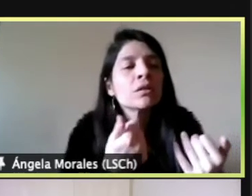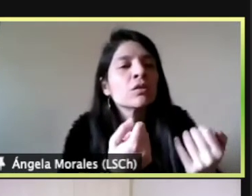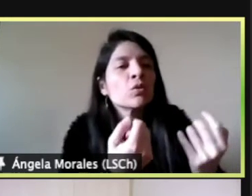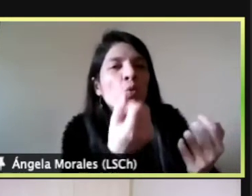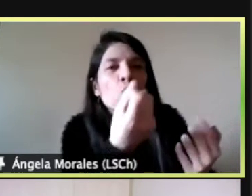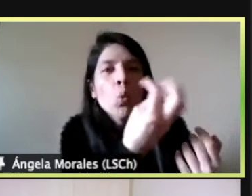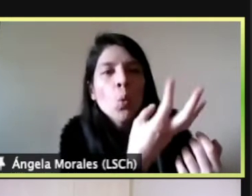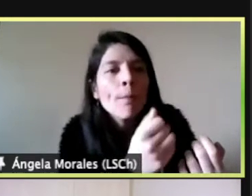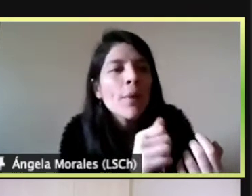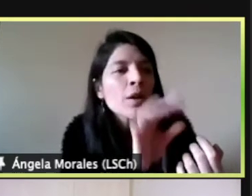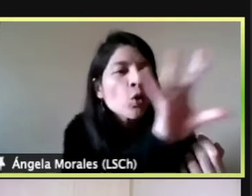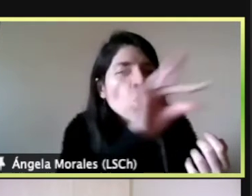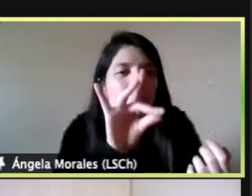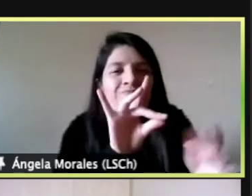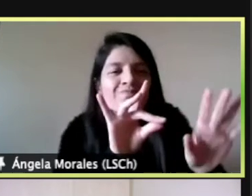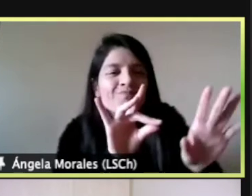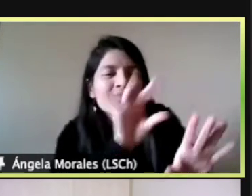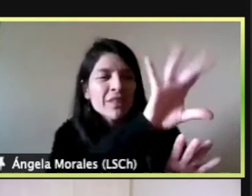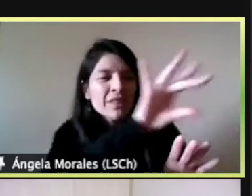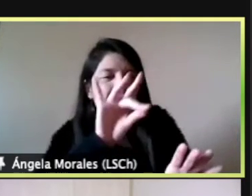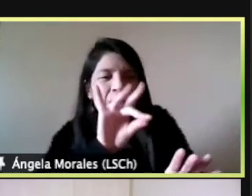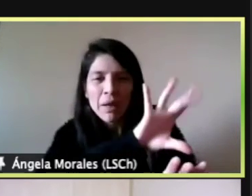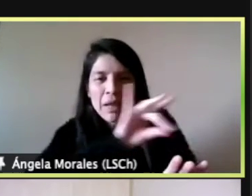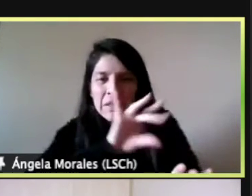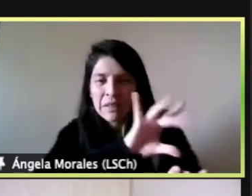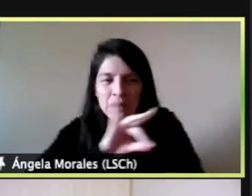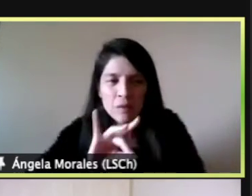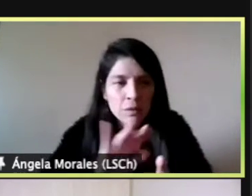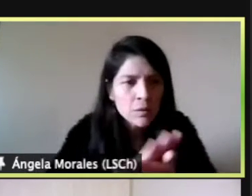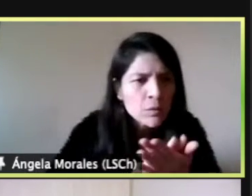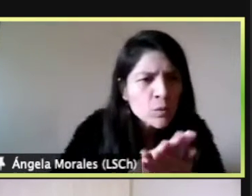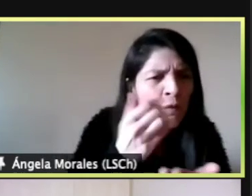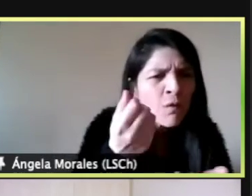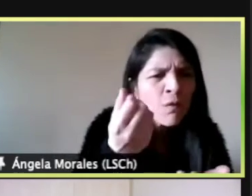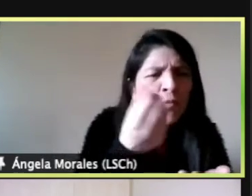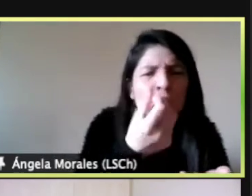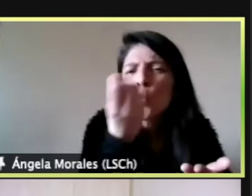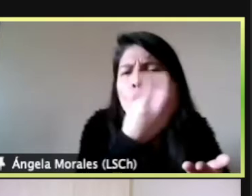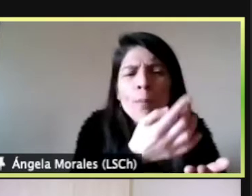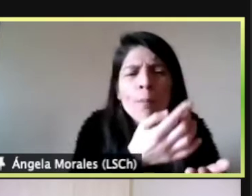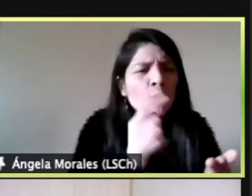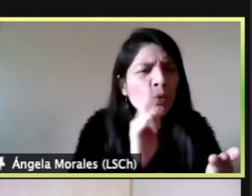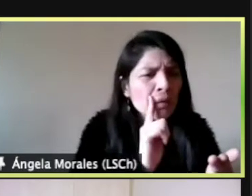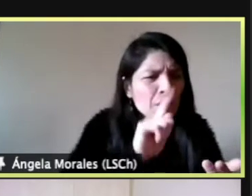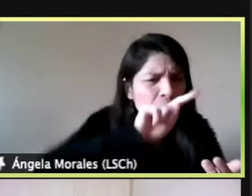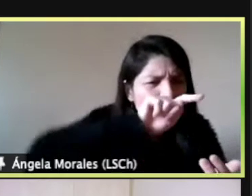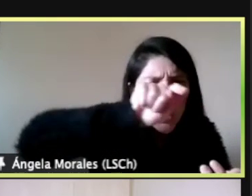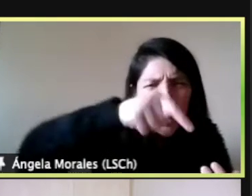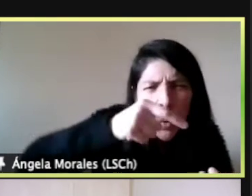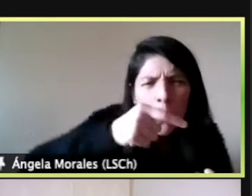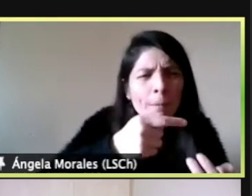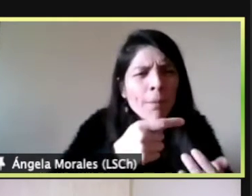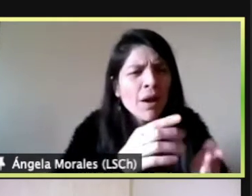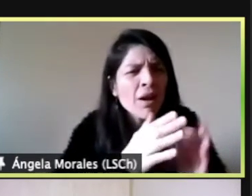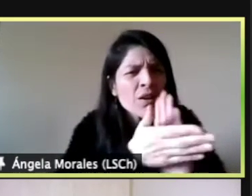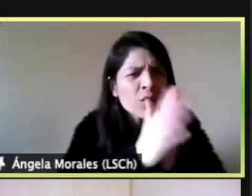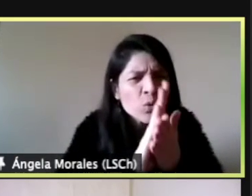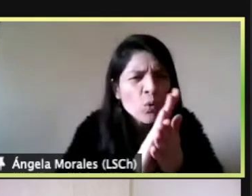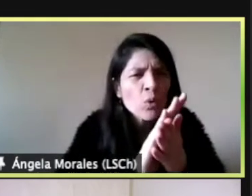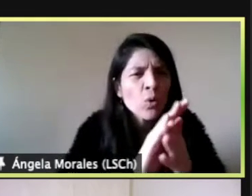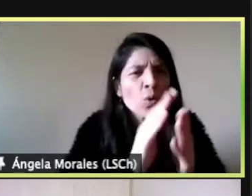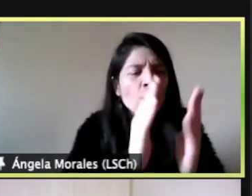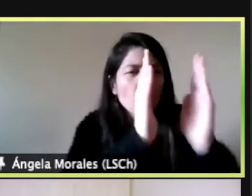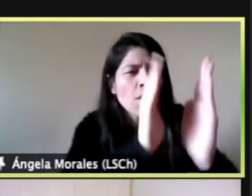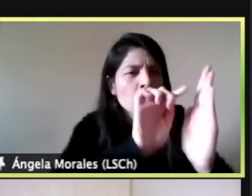fijan, estos valores entre medio traen unas comas, como que todo está separado por comas. Oh, eso me da una idea.